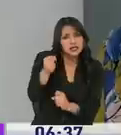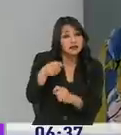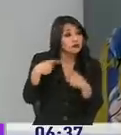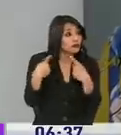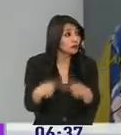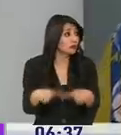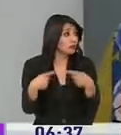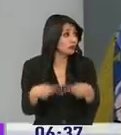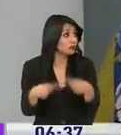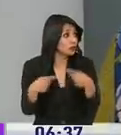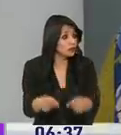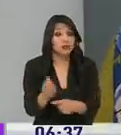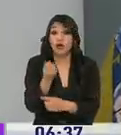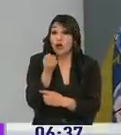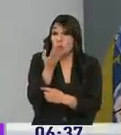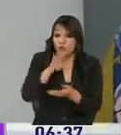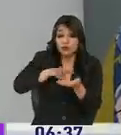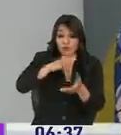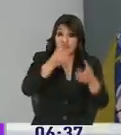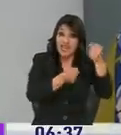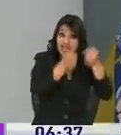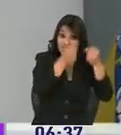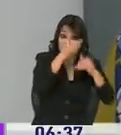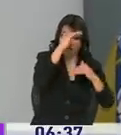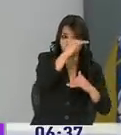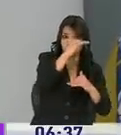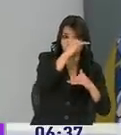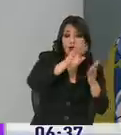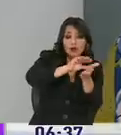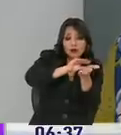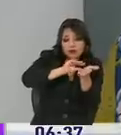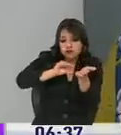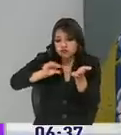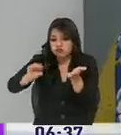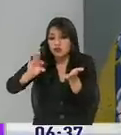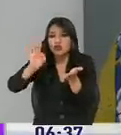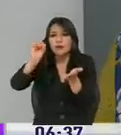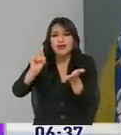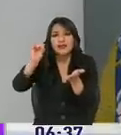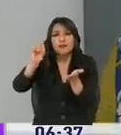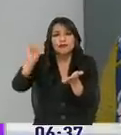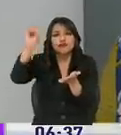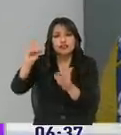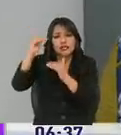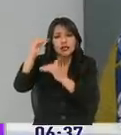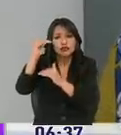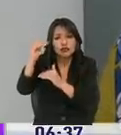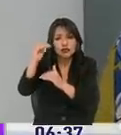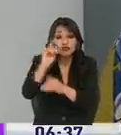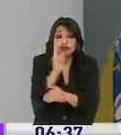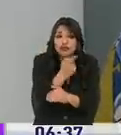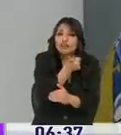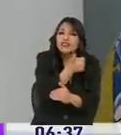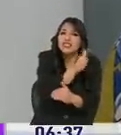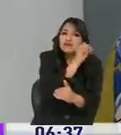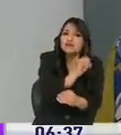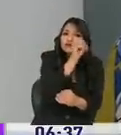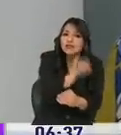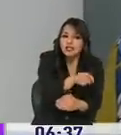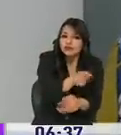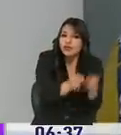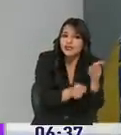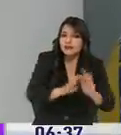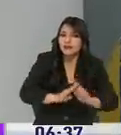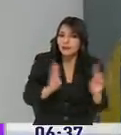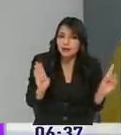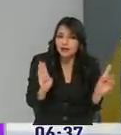de eso de los cuales el 90% es suero? Solo nosotros aprovechamos un 10% de la materia prima. Es